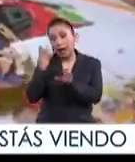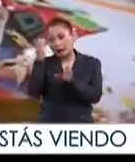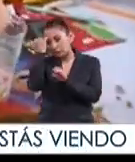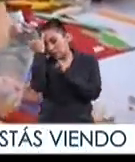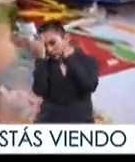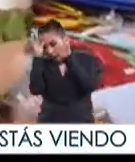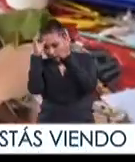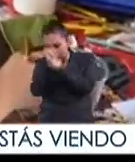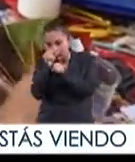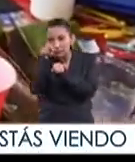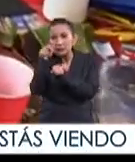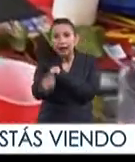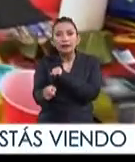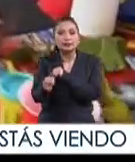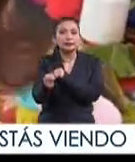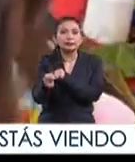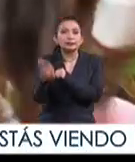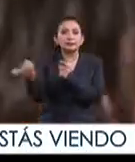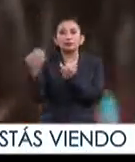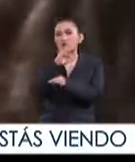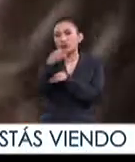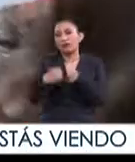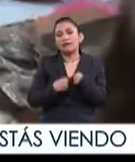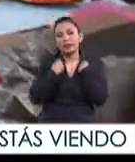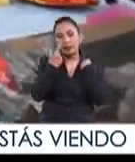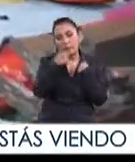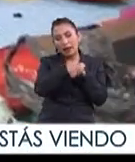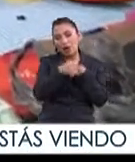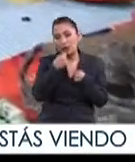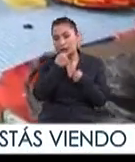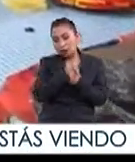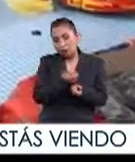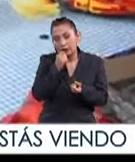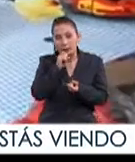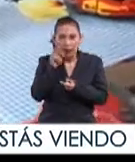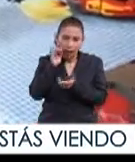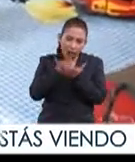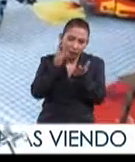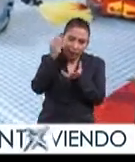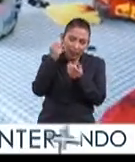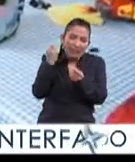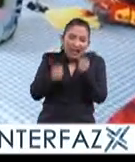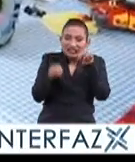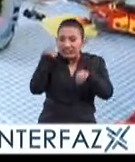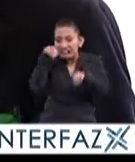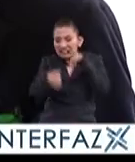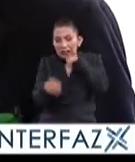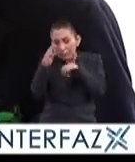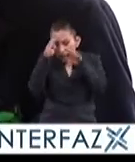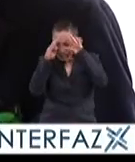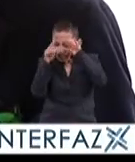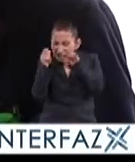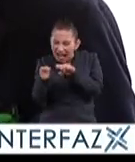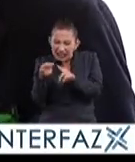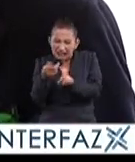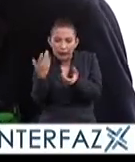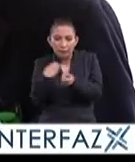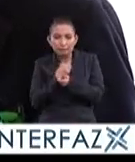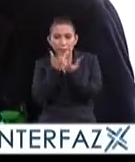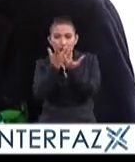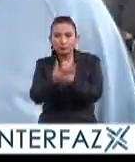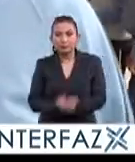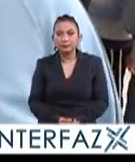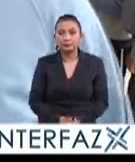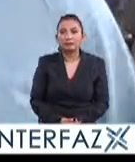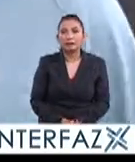conceptos como los que he dicho antes, que son de toda la vida, pero que los chicos tienen también que aprender a jugar con ellos y a pensar en ellos y a